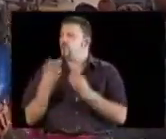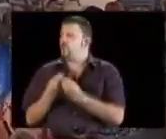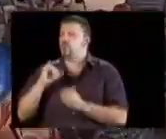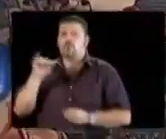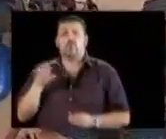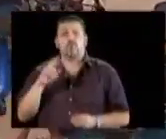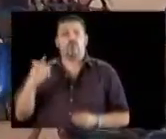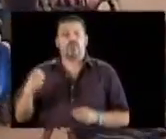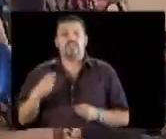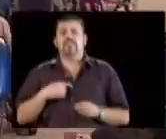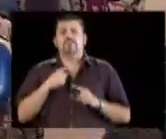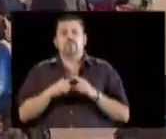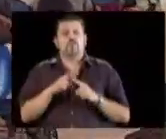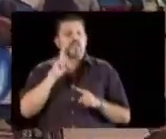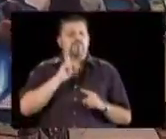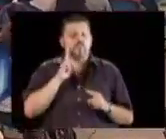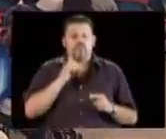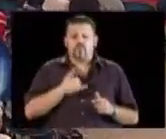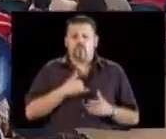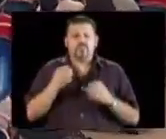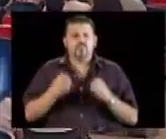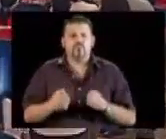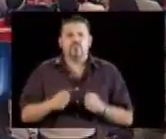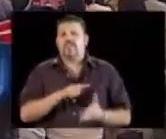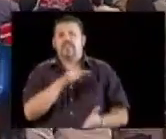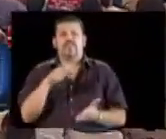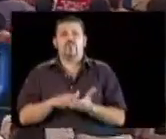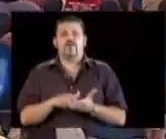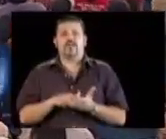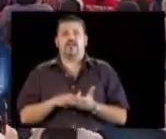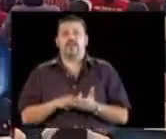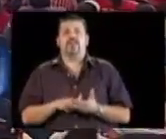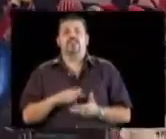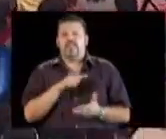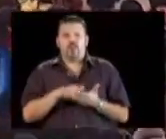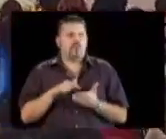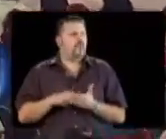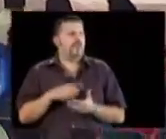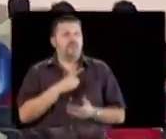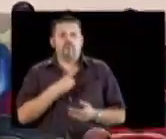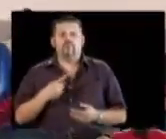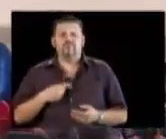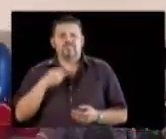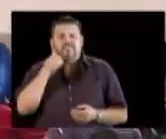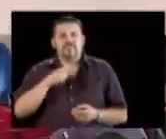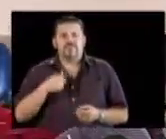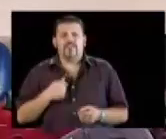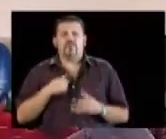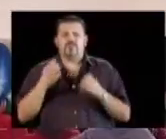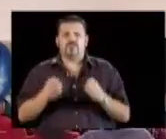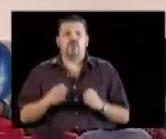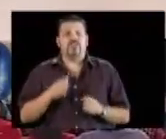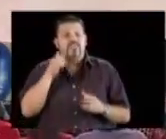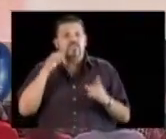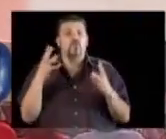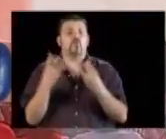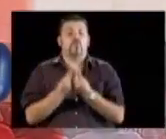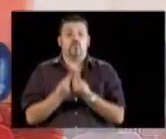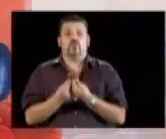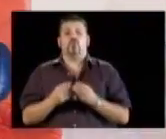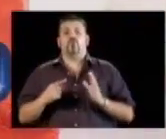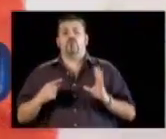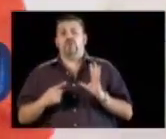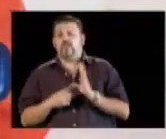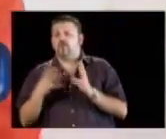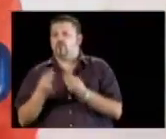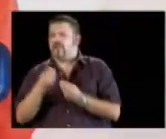por y para las mujeres. Hoy estoy en el lugar en donde debo de estar, aquí en OmniLife, y al lado de Jorge, para formar cada día